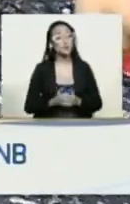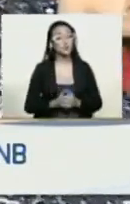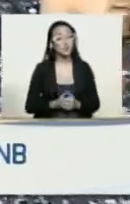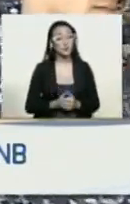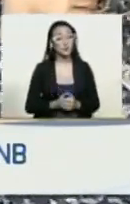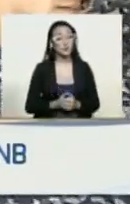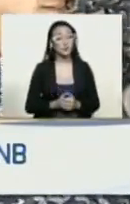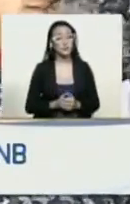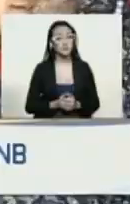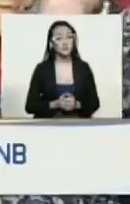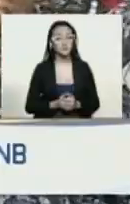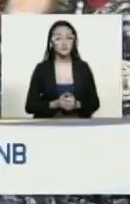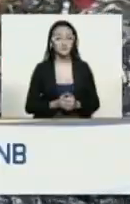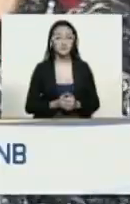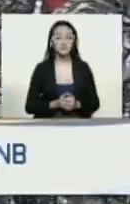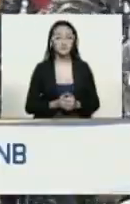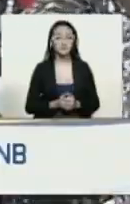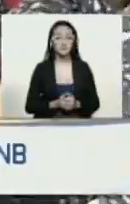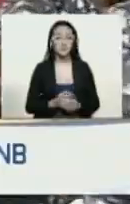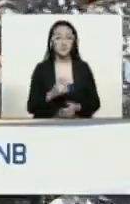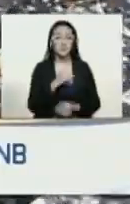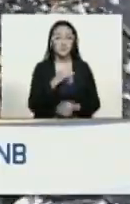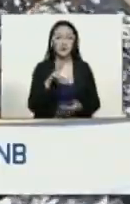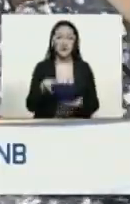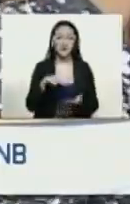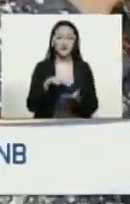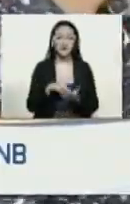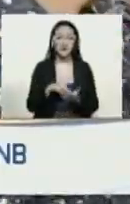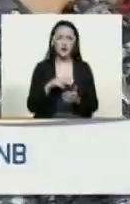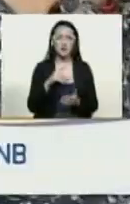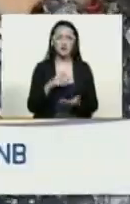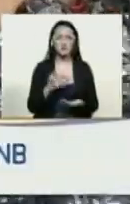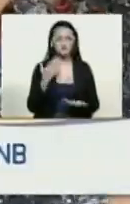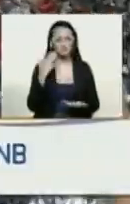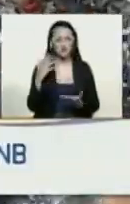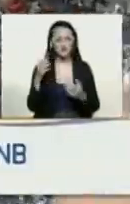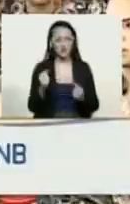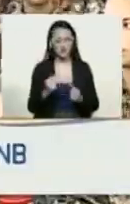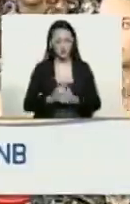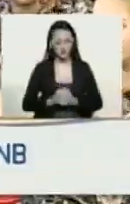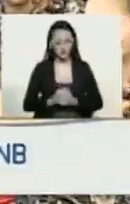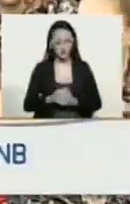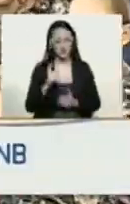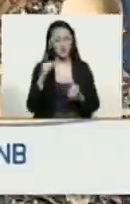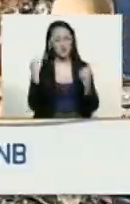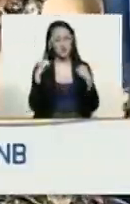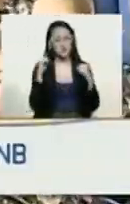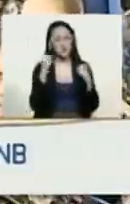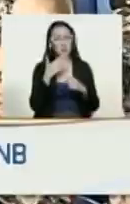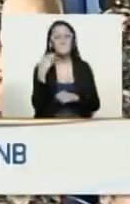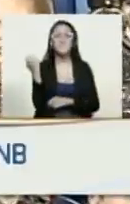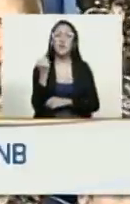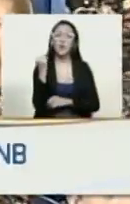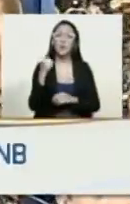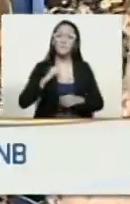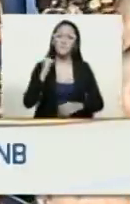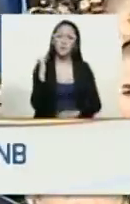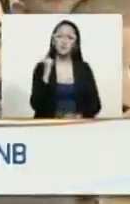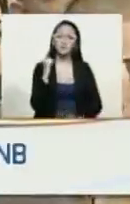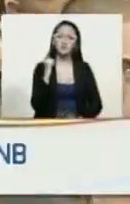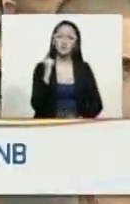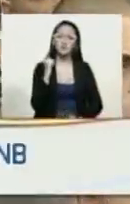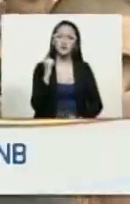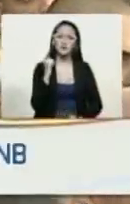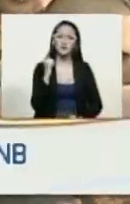de la Universidad Nacional Experimental de la Seguridad, tiene que forjarse la mejor policía de